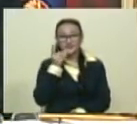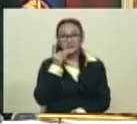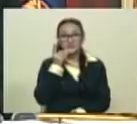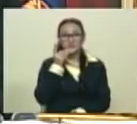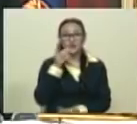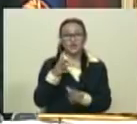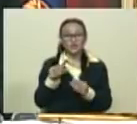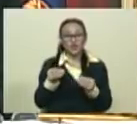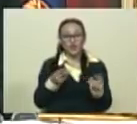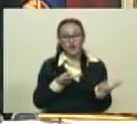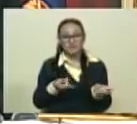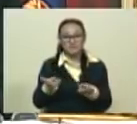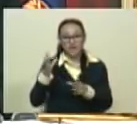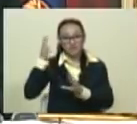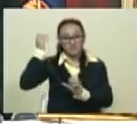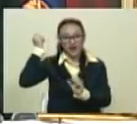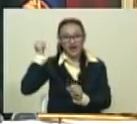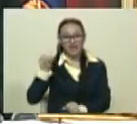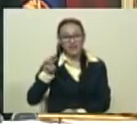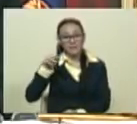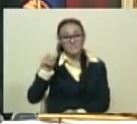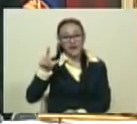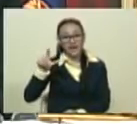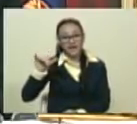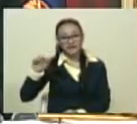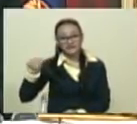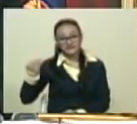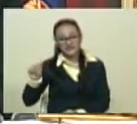los invitados en la embajada de Malasia, Vietnam,